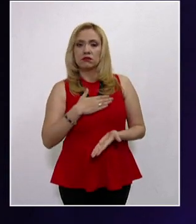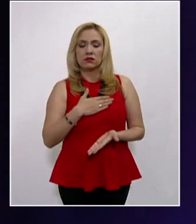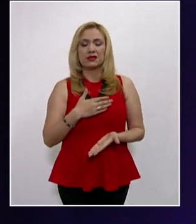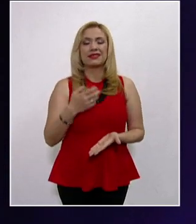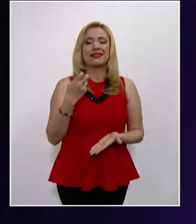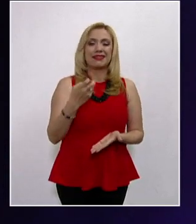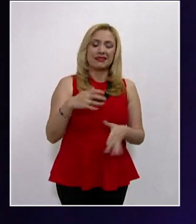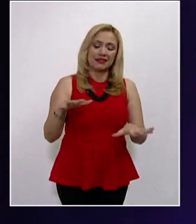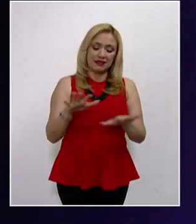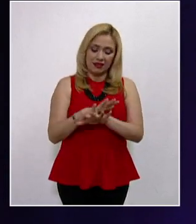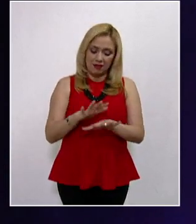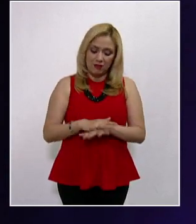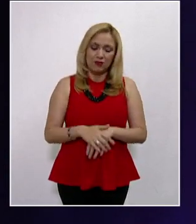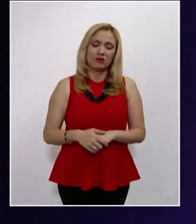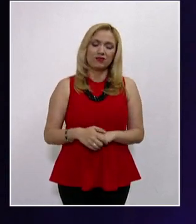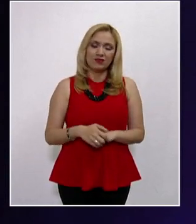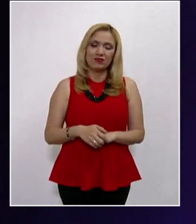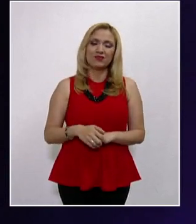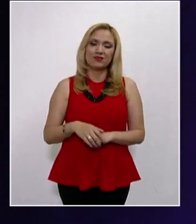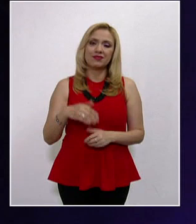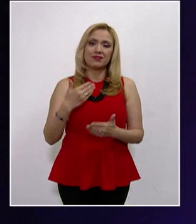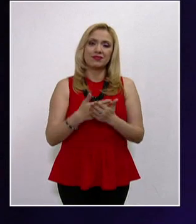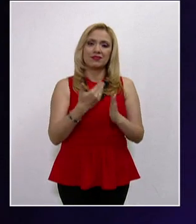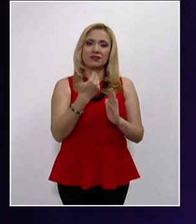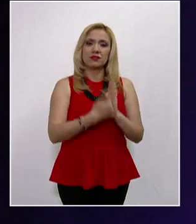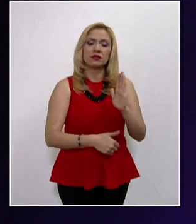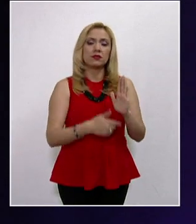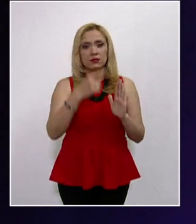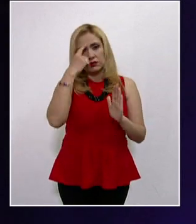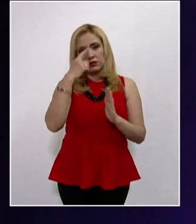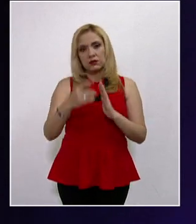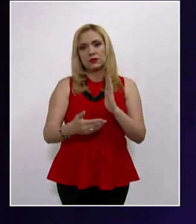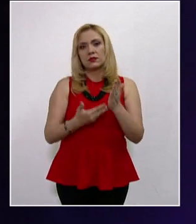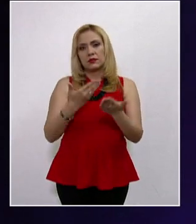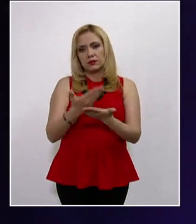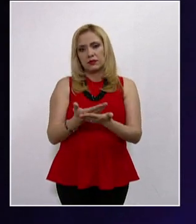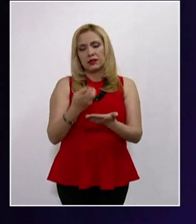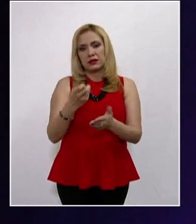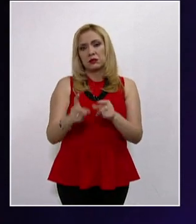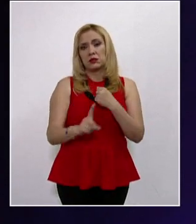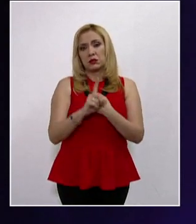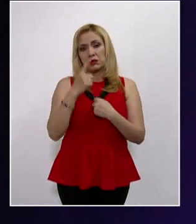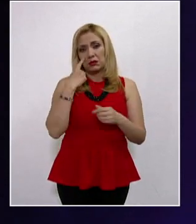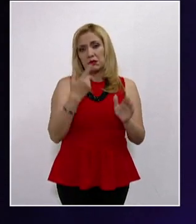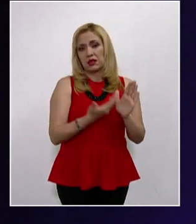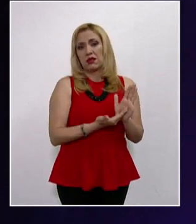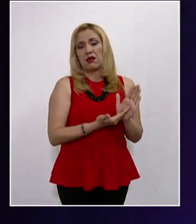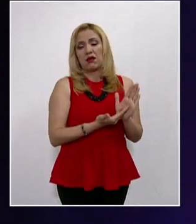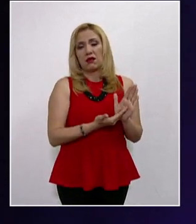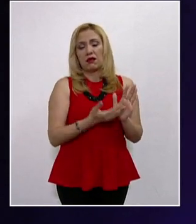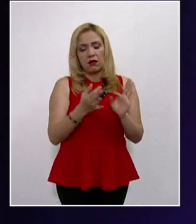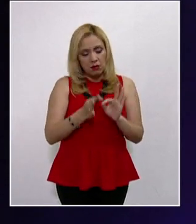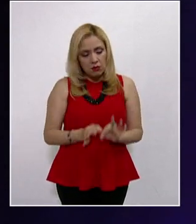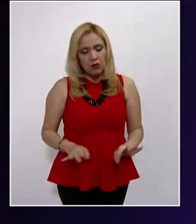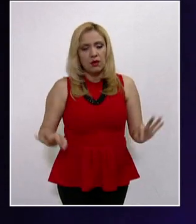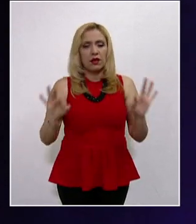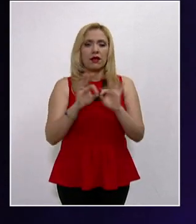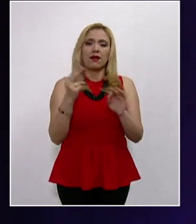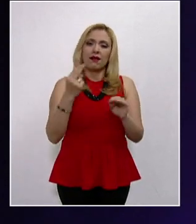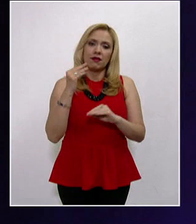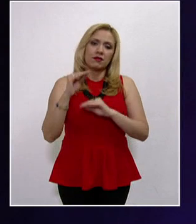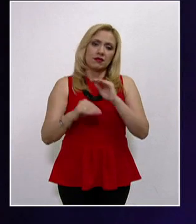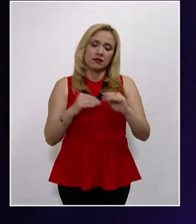estas reformas, este código que se emite, pues plantea precisamente esa problemática y de ahí la importancia de estas